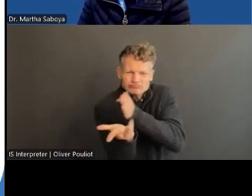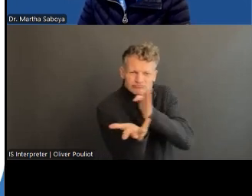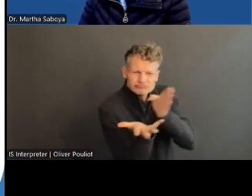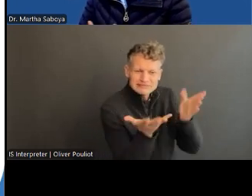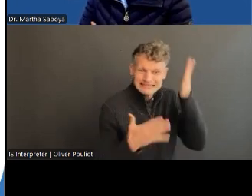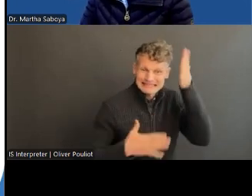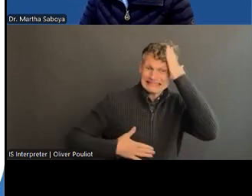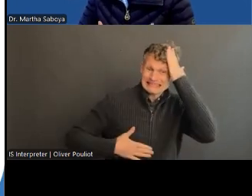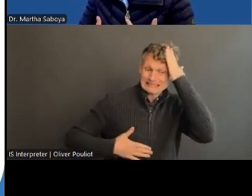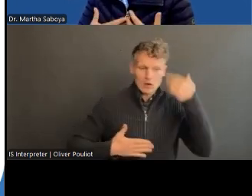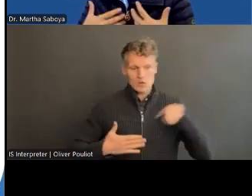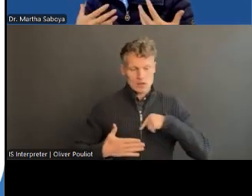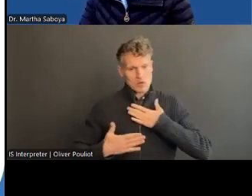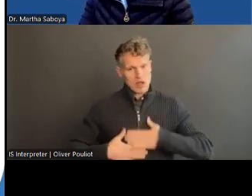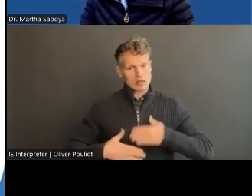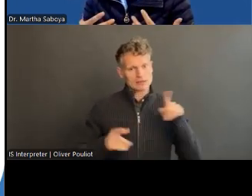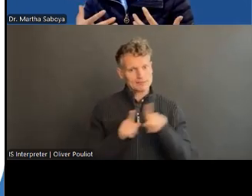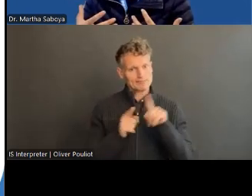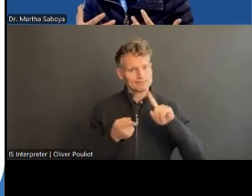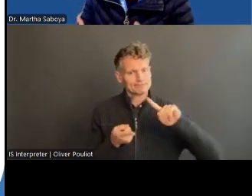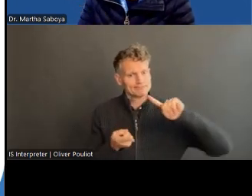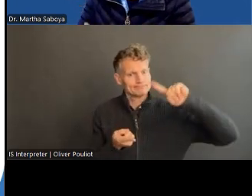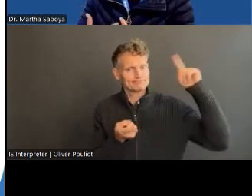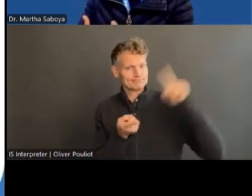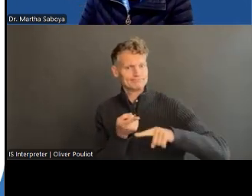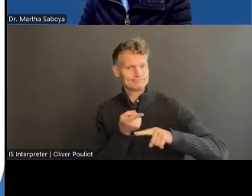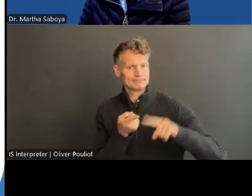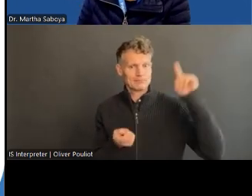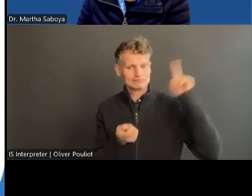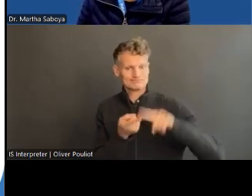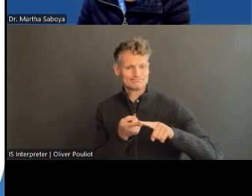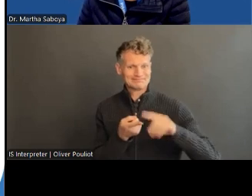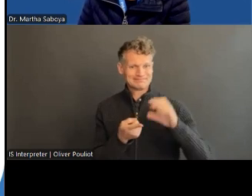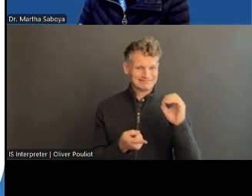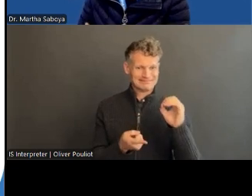pero estamos proponiendo aquí el poner